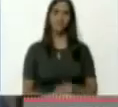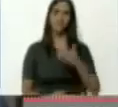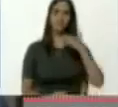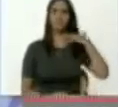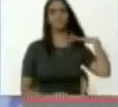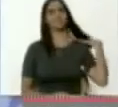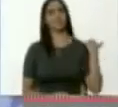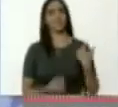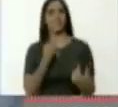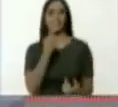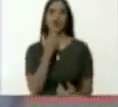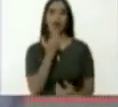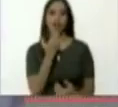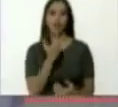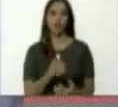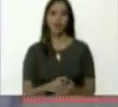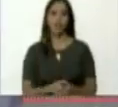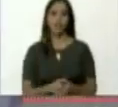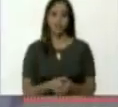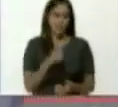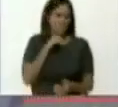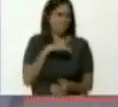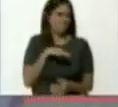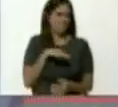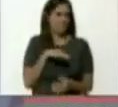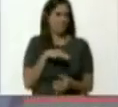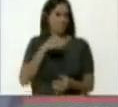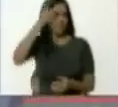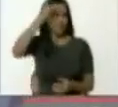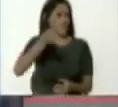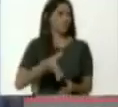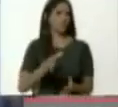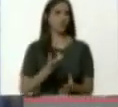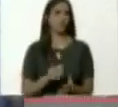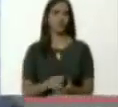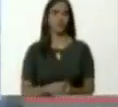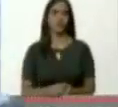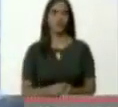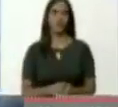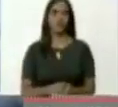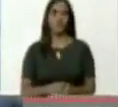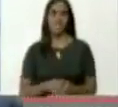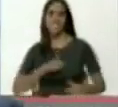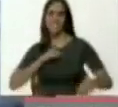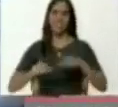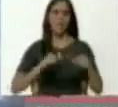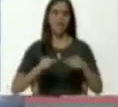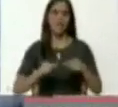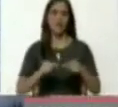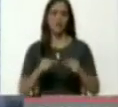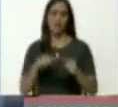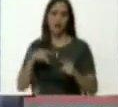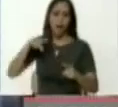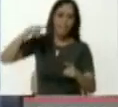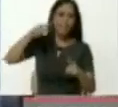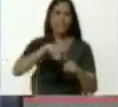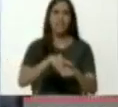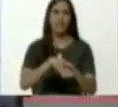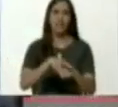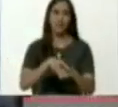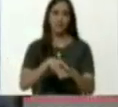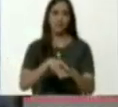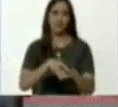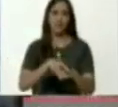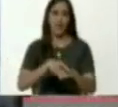Les digo algo. Uf, me has hecho a perder. El régimen nos ha perseguido.